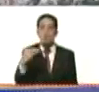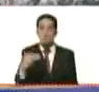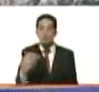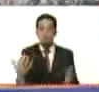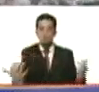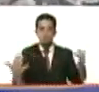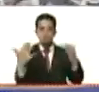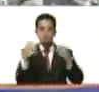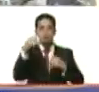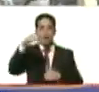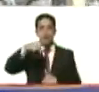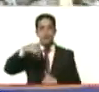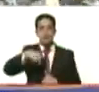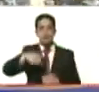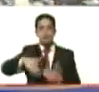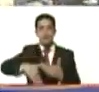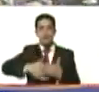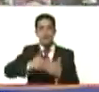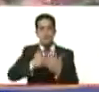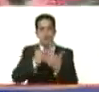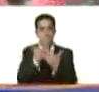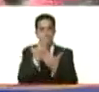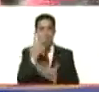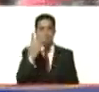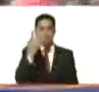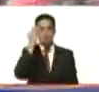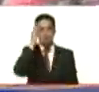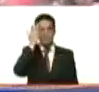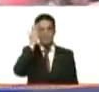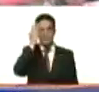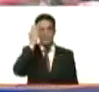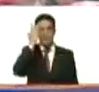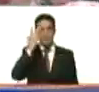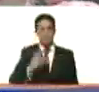hermoso de amanecer de 4 de febrero.